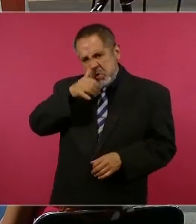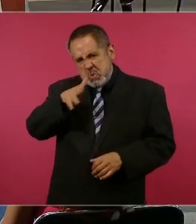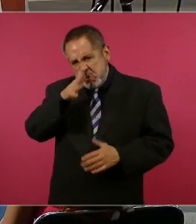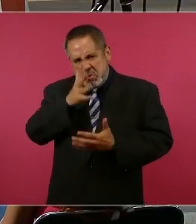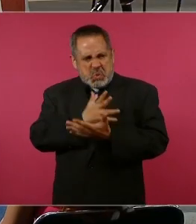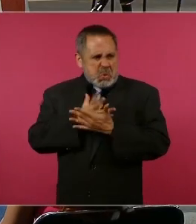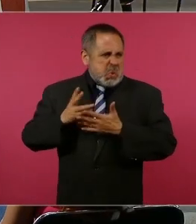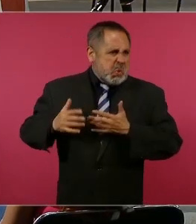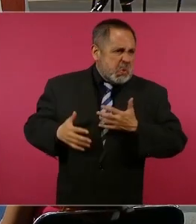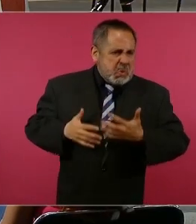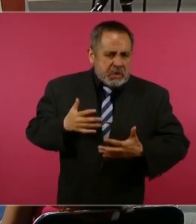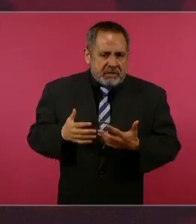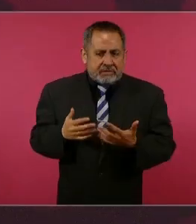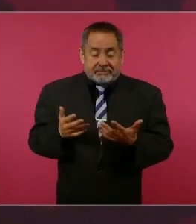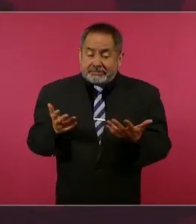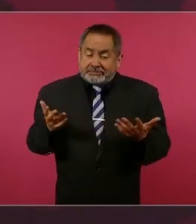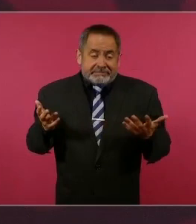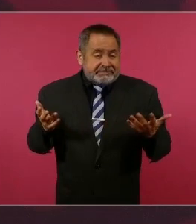extremistas.